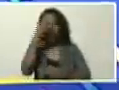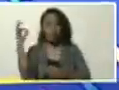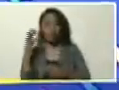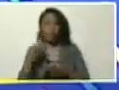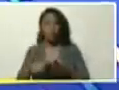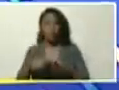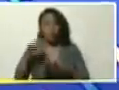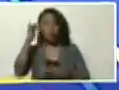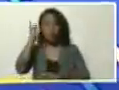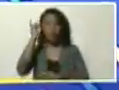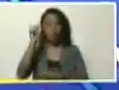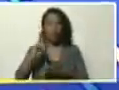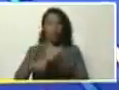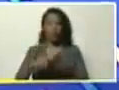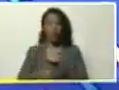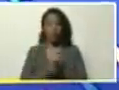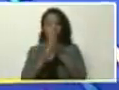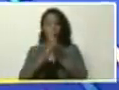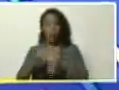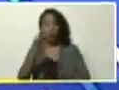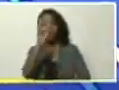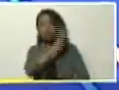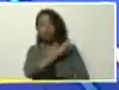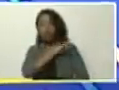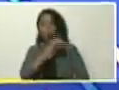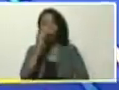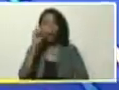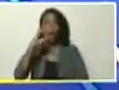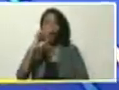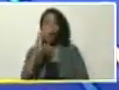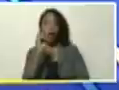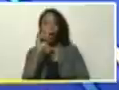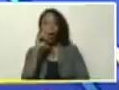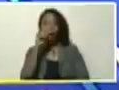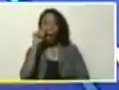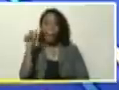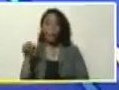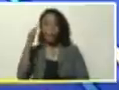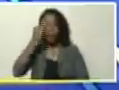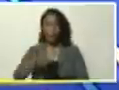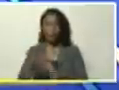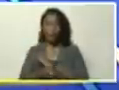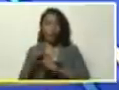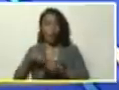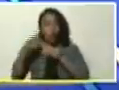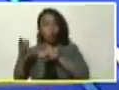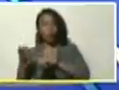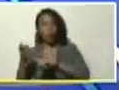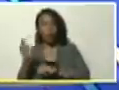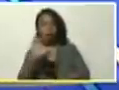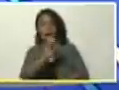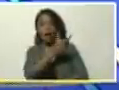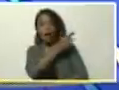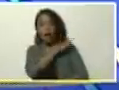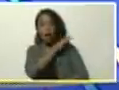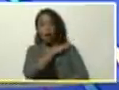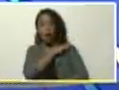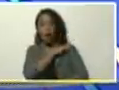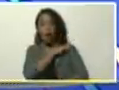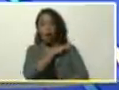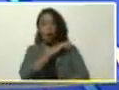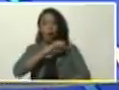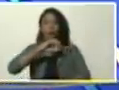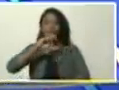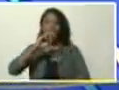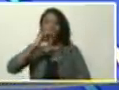Félix, comandada por el coronel José de la Cruz Carrillo, y otra liderada por el general José Francisco,